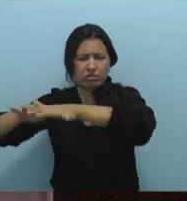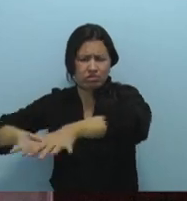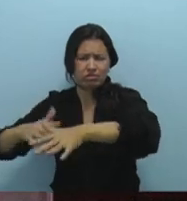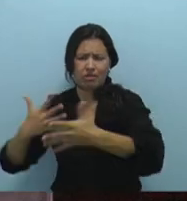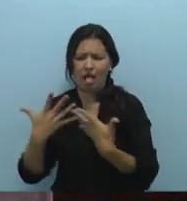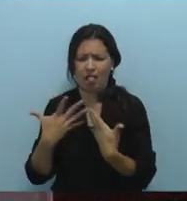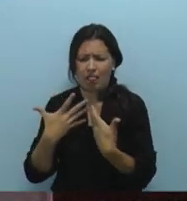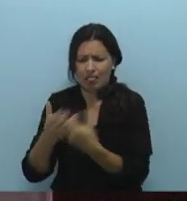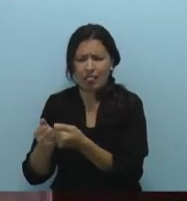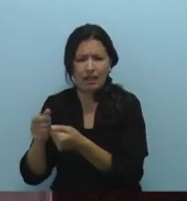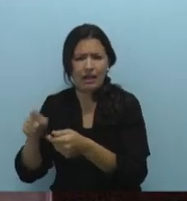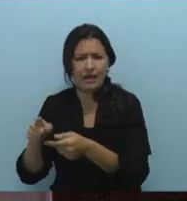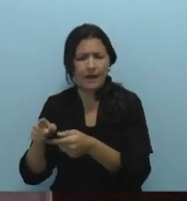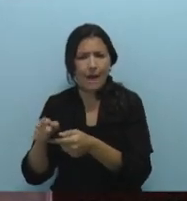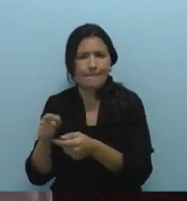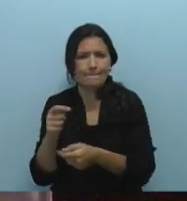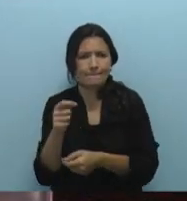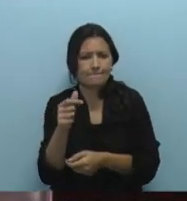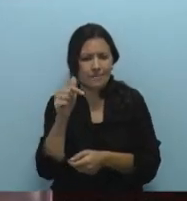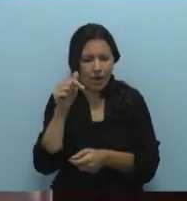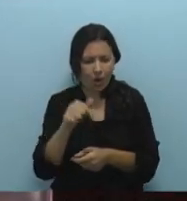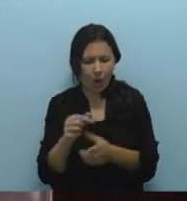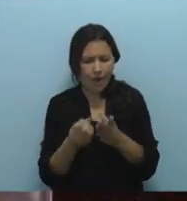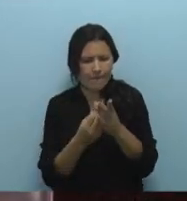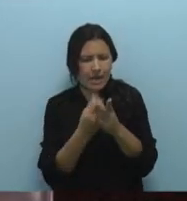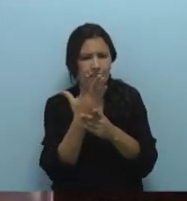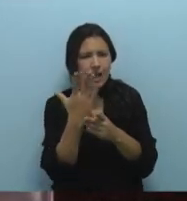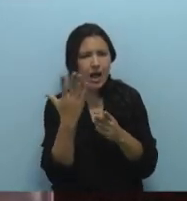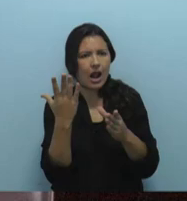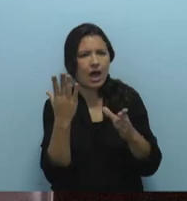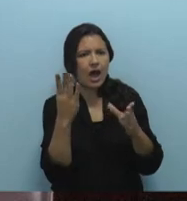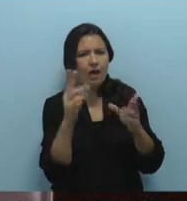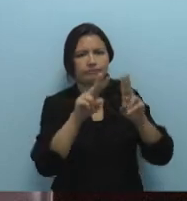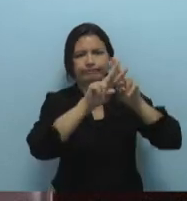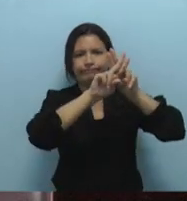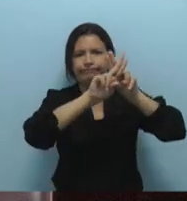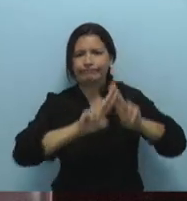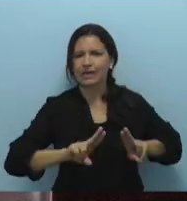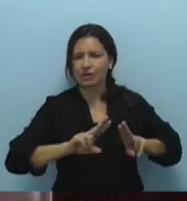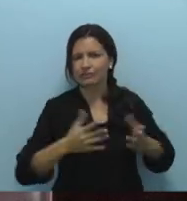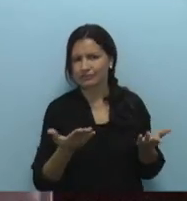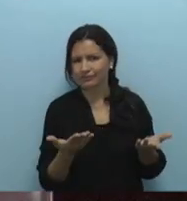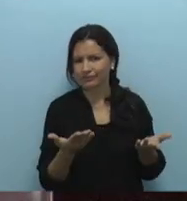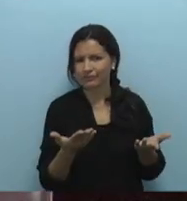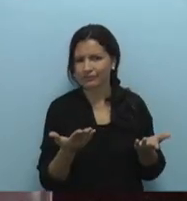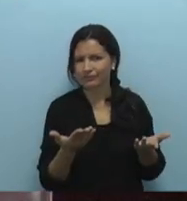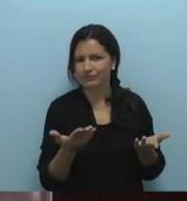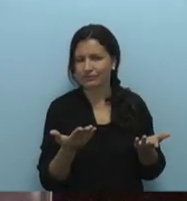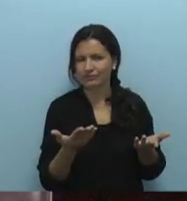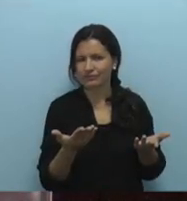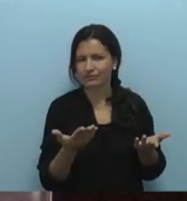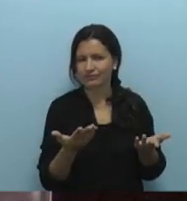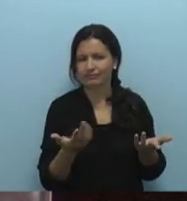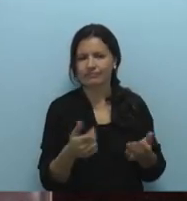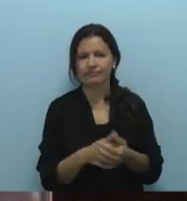nos amanecimos con este veto. Un veto que estaba redactado con anterioridad a la propia marcha, digamos, en